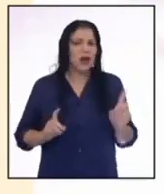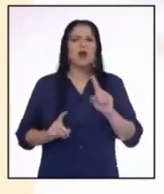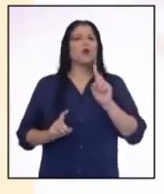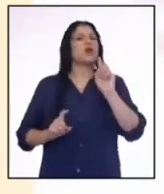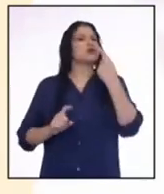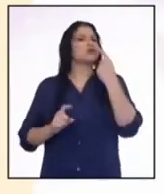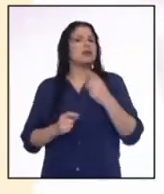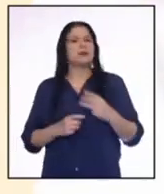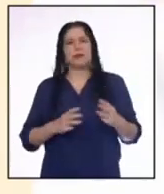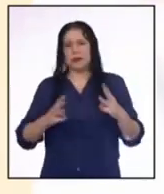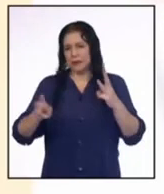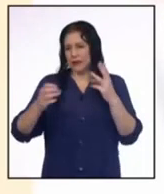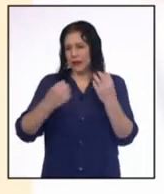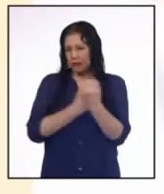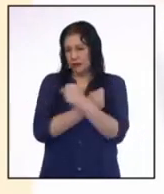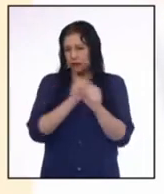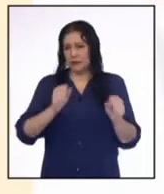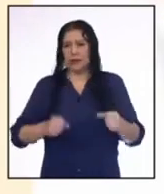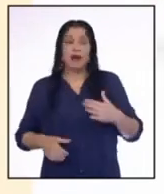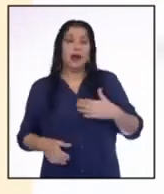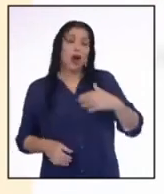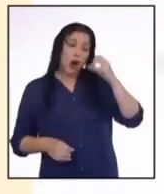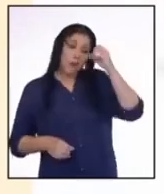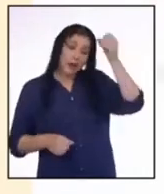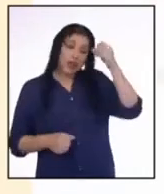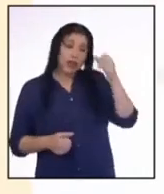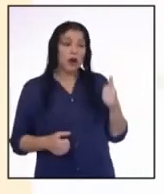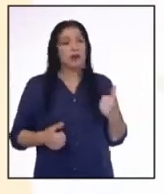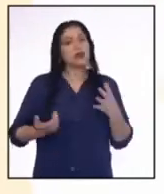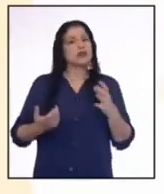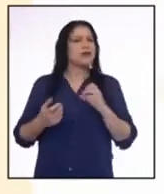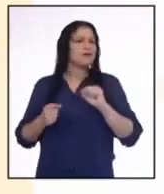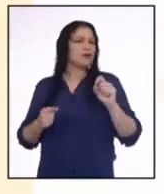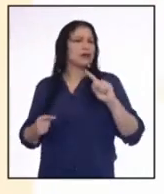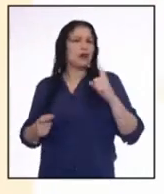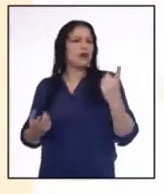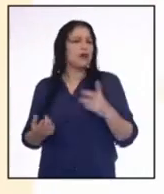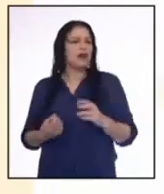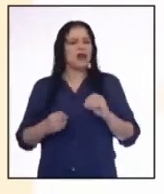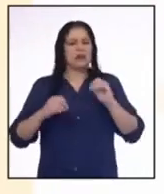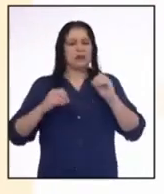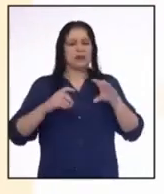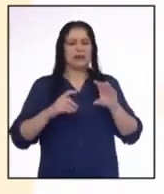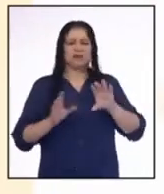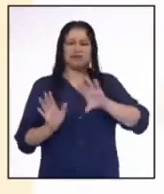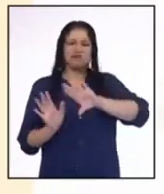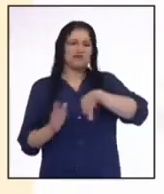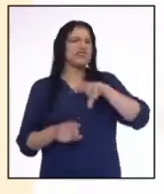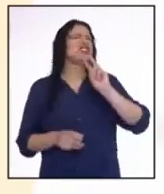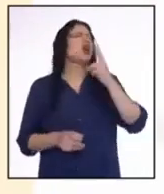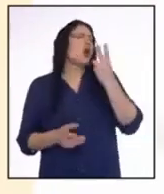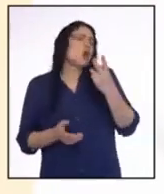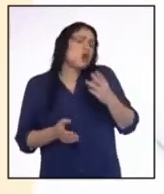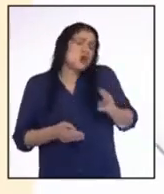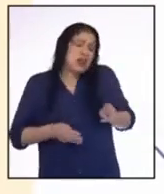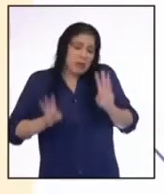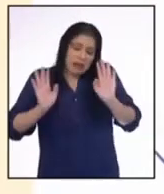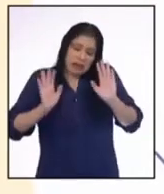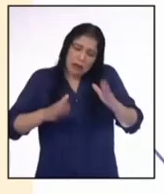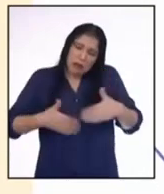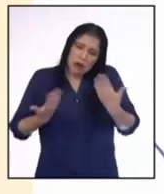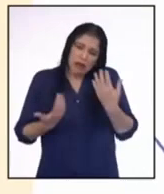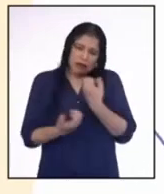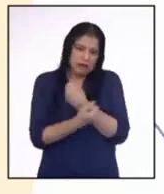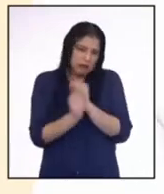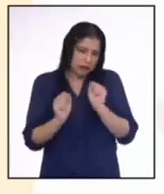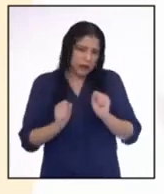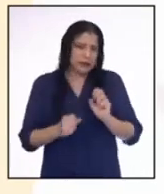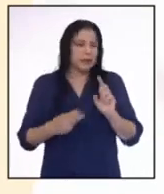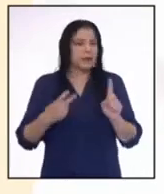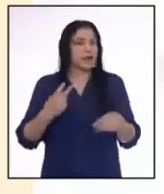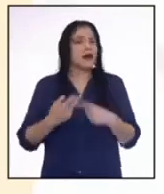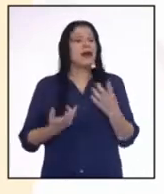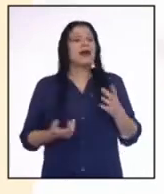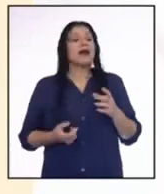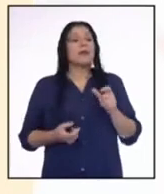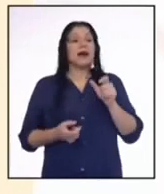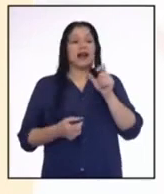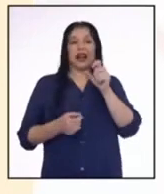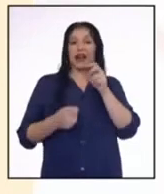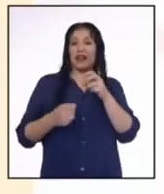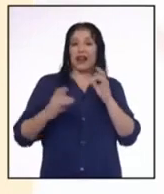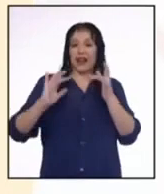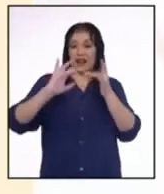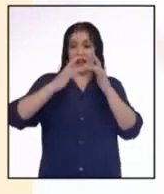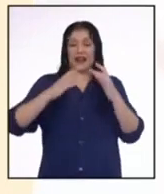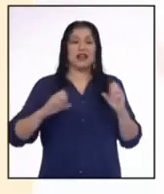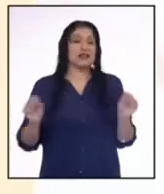una primera opción. Y en la opinión a favor o en contra, pues lo deja como una opción secundaria. Para la segunda columna, la de la